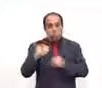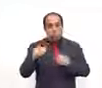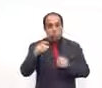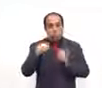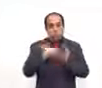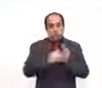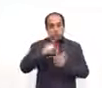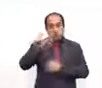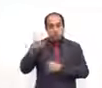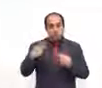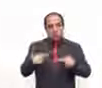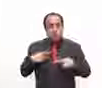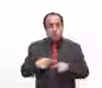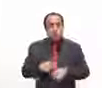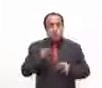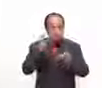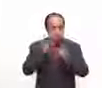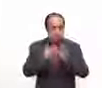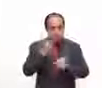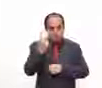ambas dosis. Siguiente.